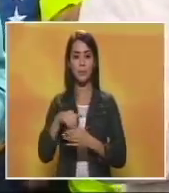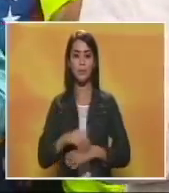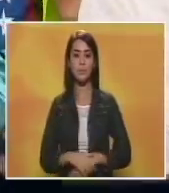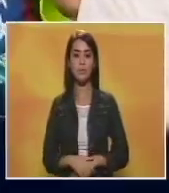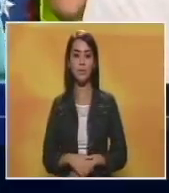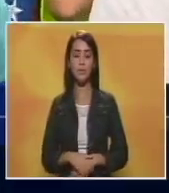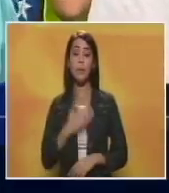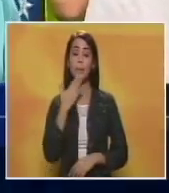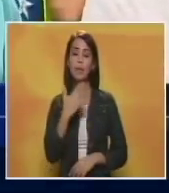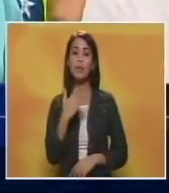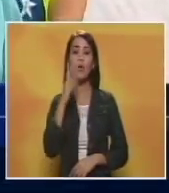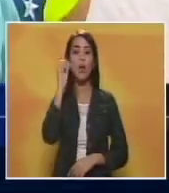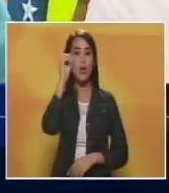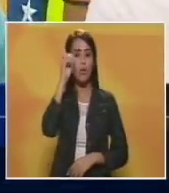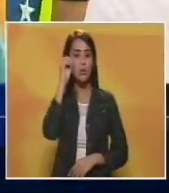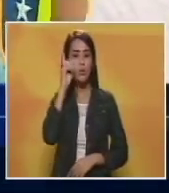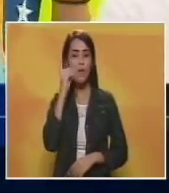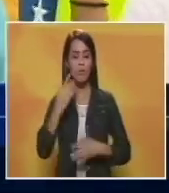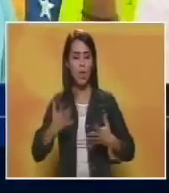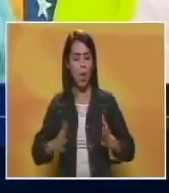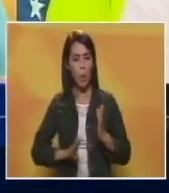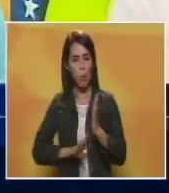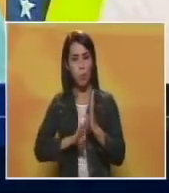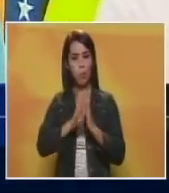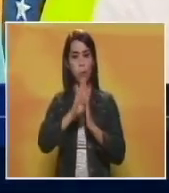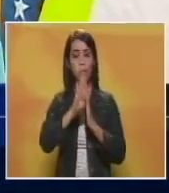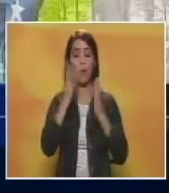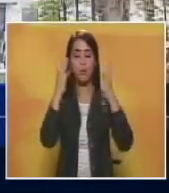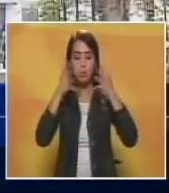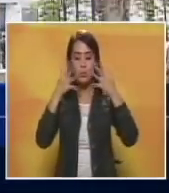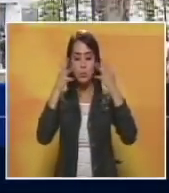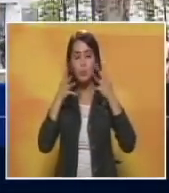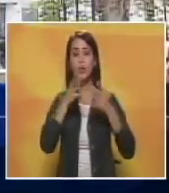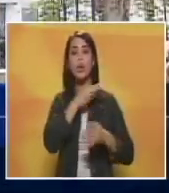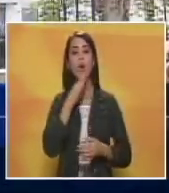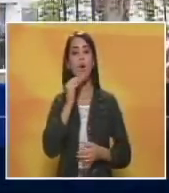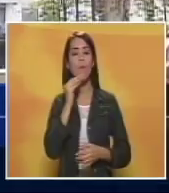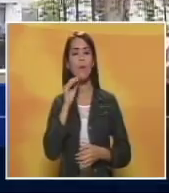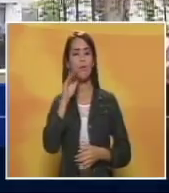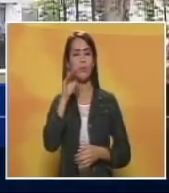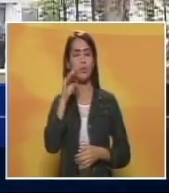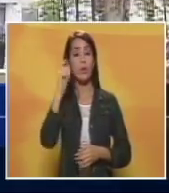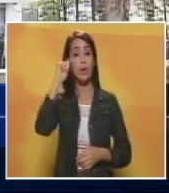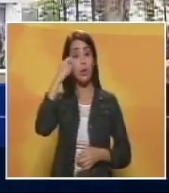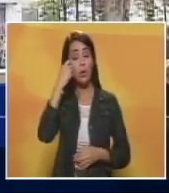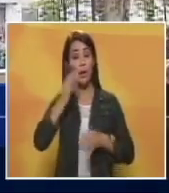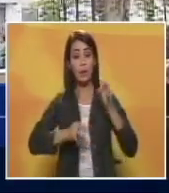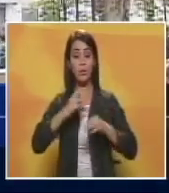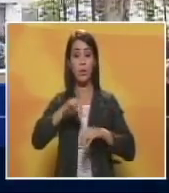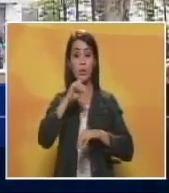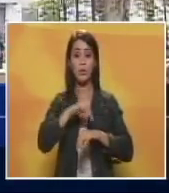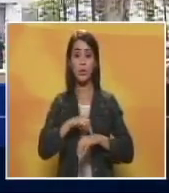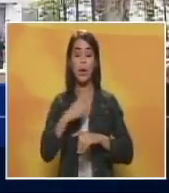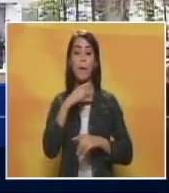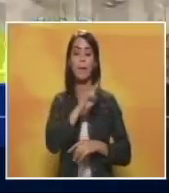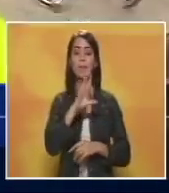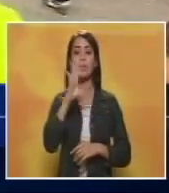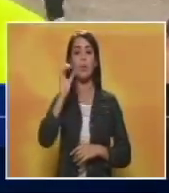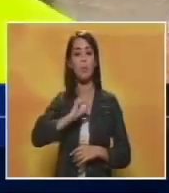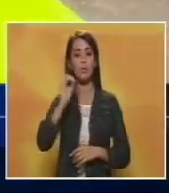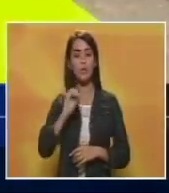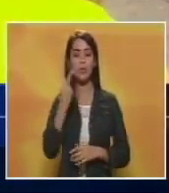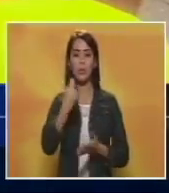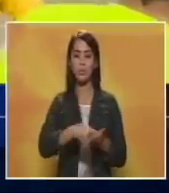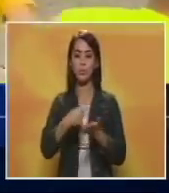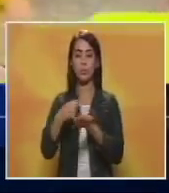Rodríguez invitó a los docentes a continuar avanzando en la formación de las nuevas generaciones. Recordó que el Ejecutivo Nacional destina 25% del